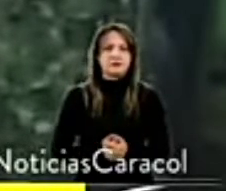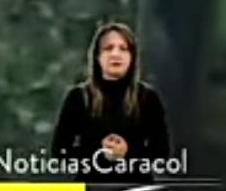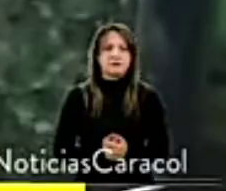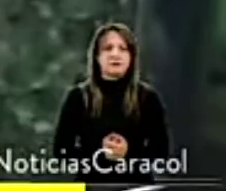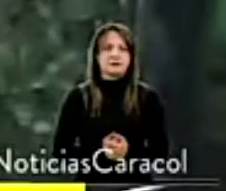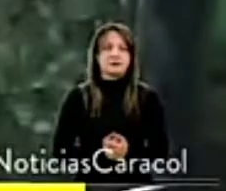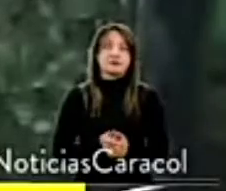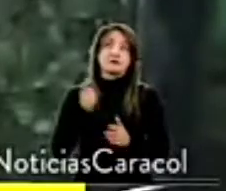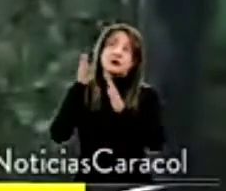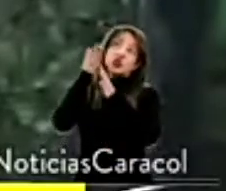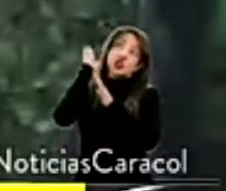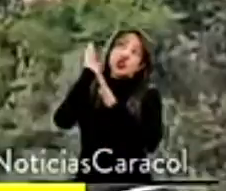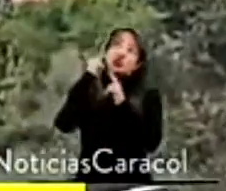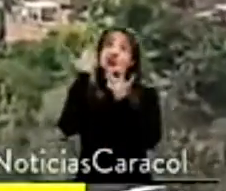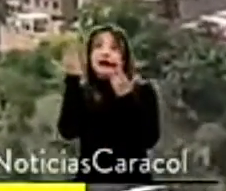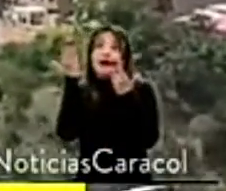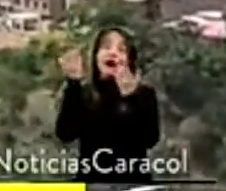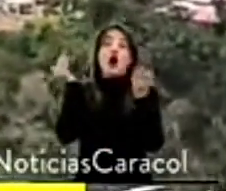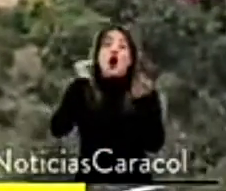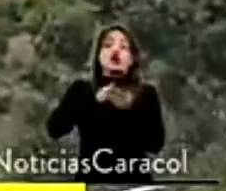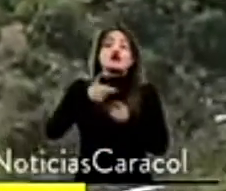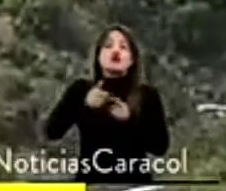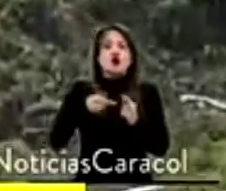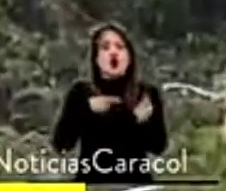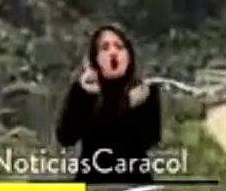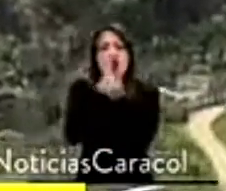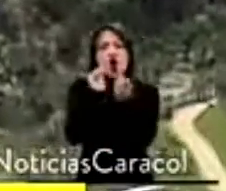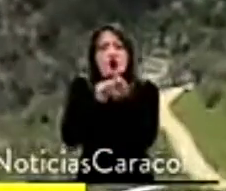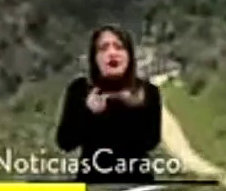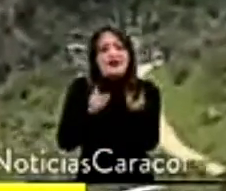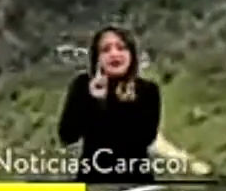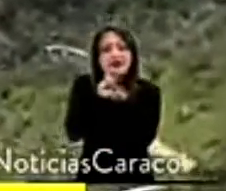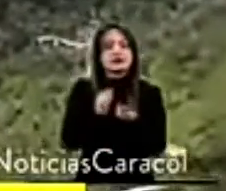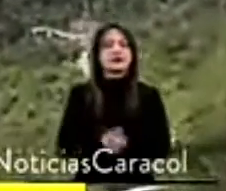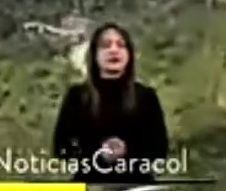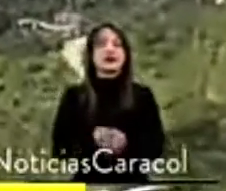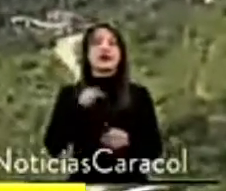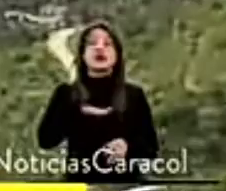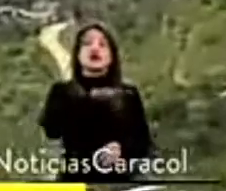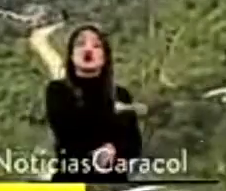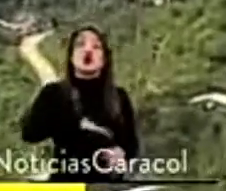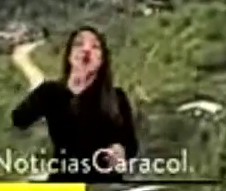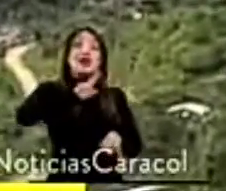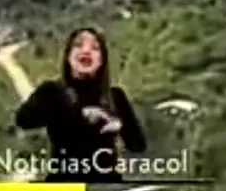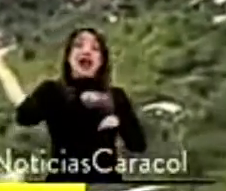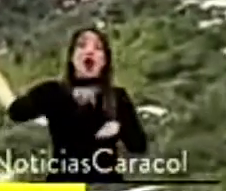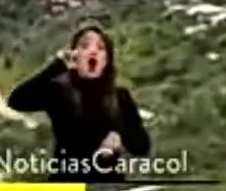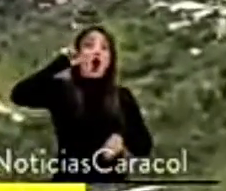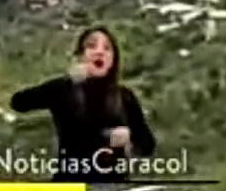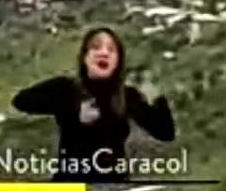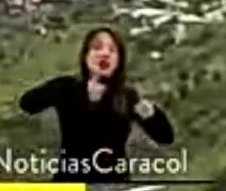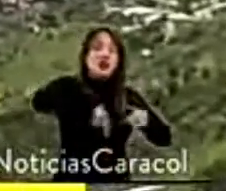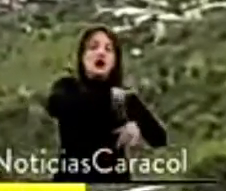Dios mediante, ya estaremos juntos otra vez. Desde la gobernación de Nariño hicieron un llamado a los grupos al margen de la ley para